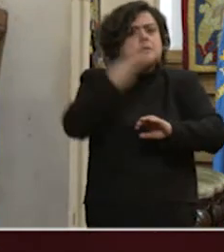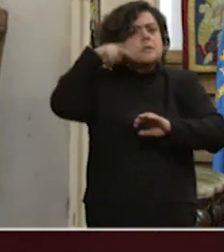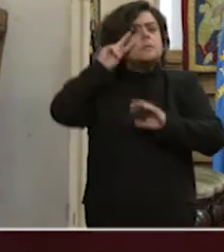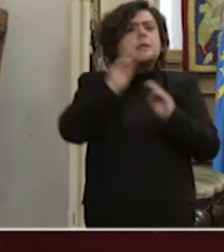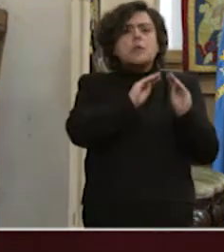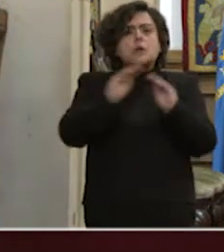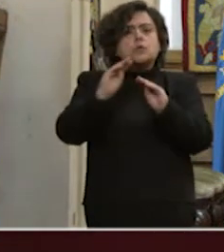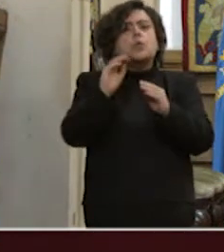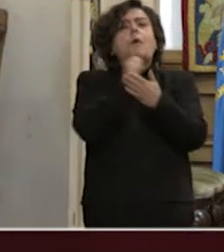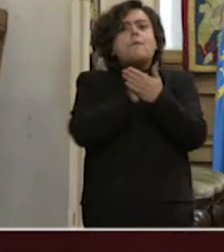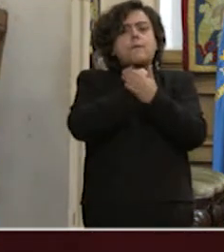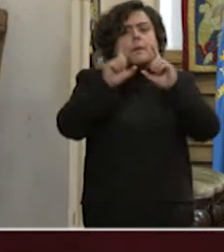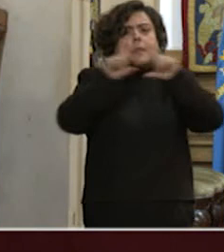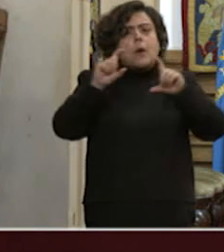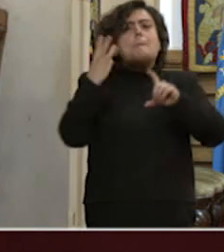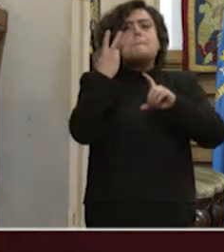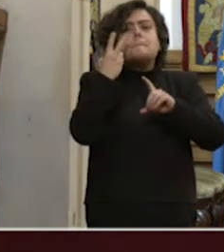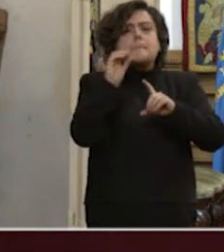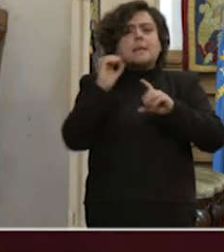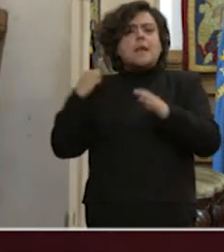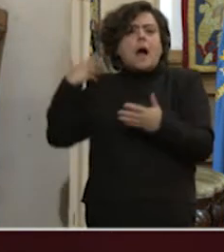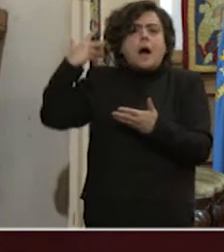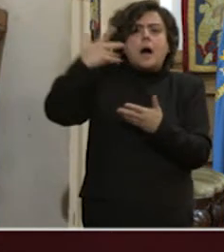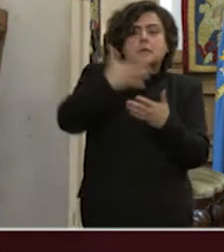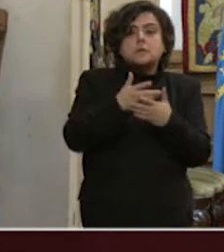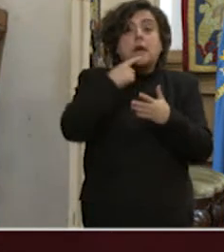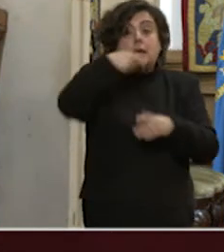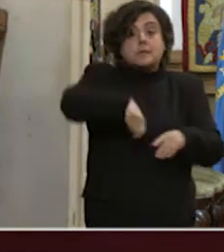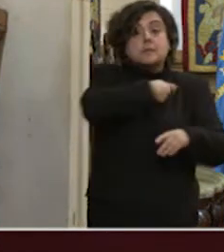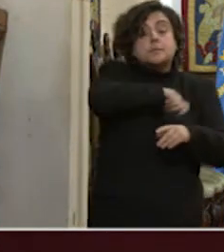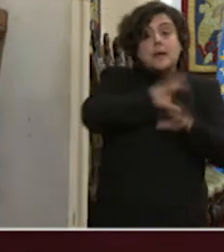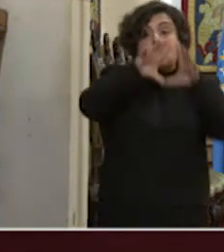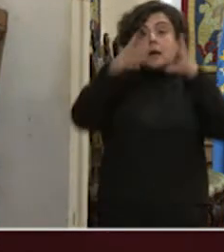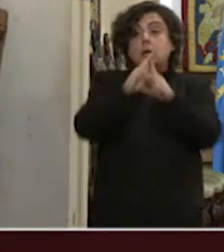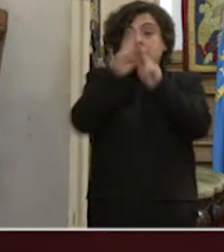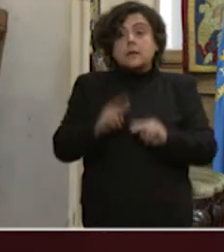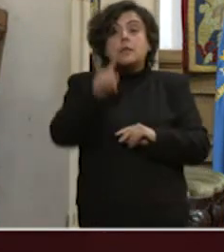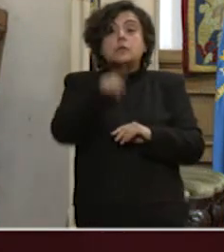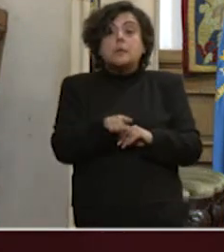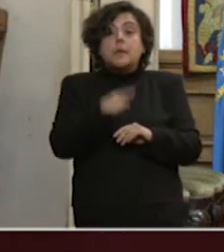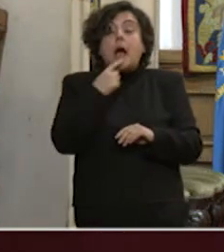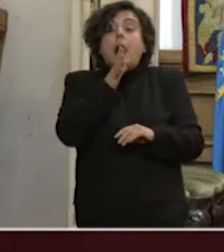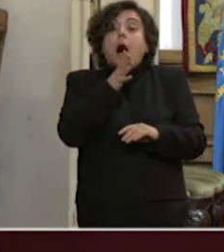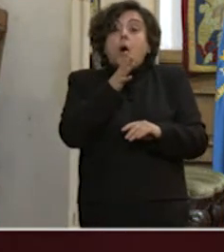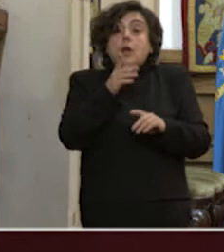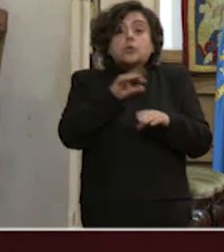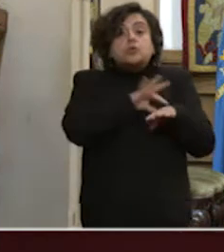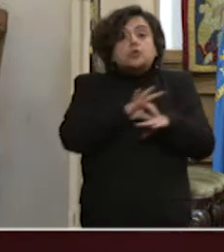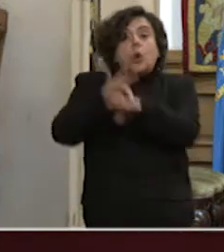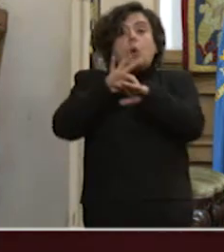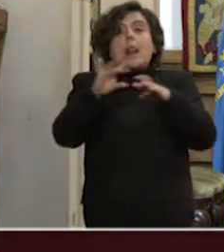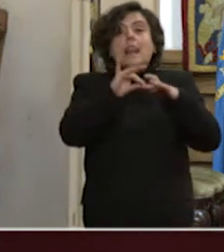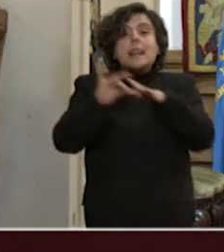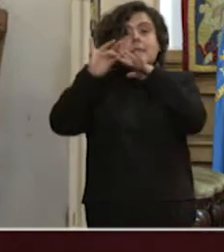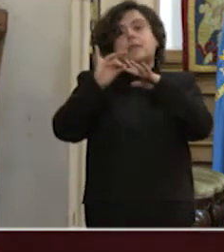la industria farmacéutica, tanto en España como a nivel internacional. Se halla al frente actualmente de la empresa que lidera